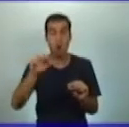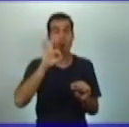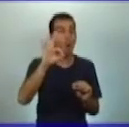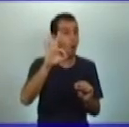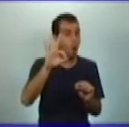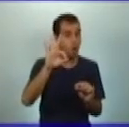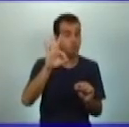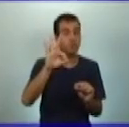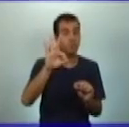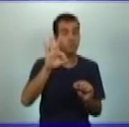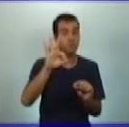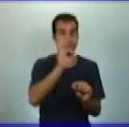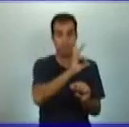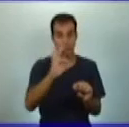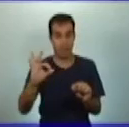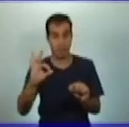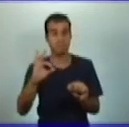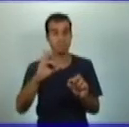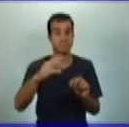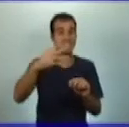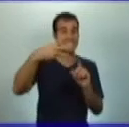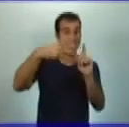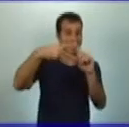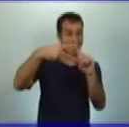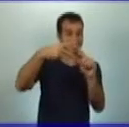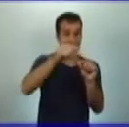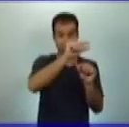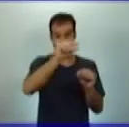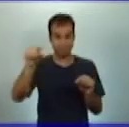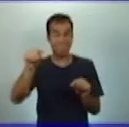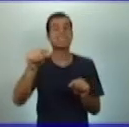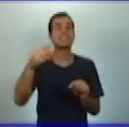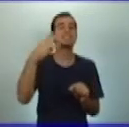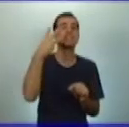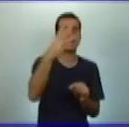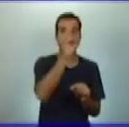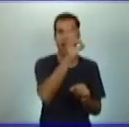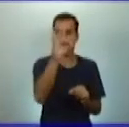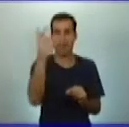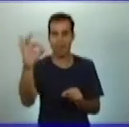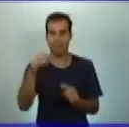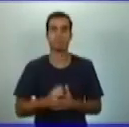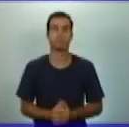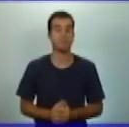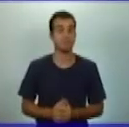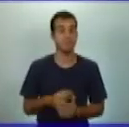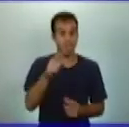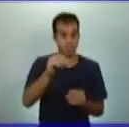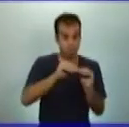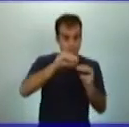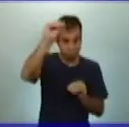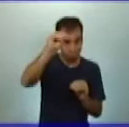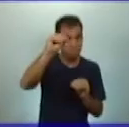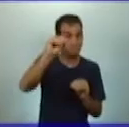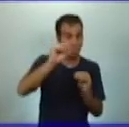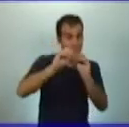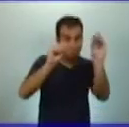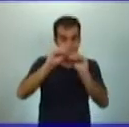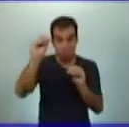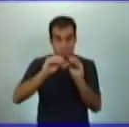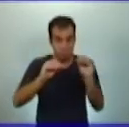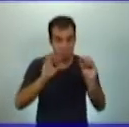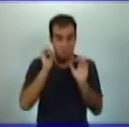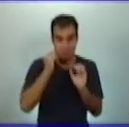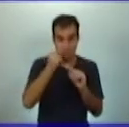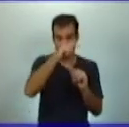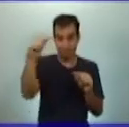electrones y en un tercer nivel, 3 electrones. Fíjense que esta distribución electrónica de este átomo que les estamos